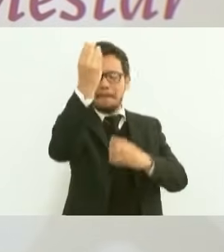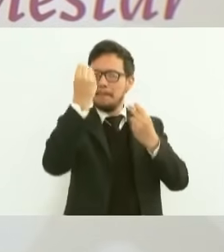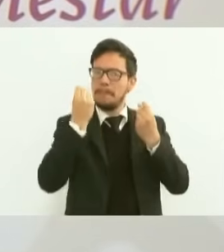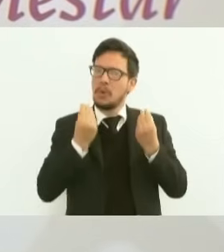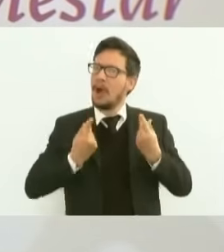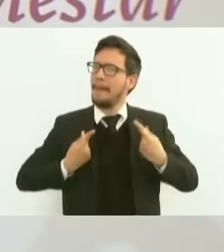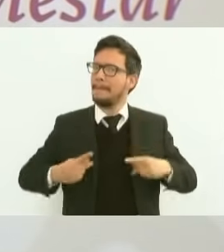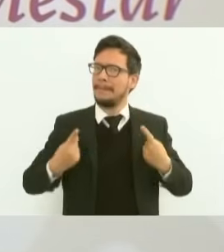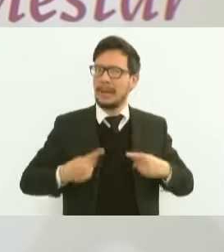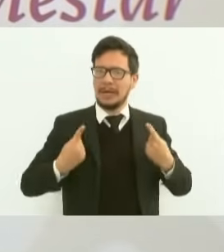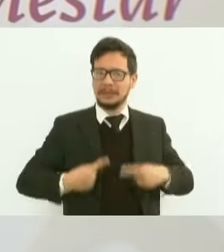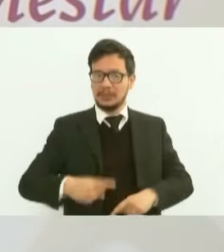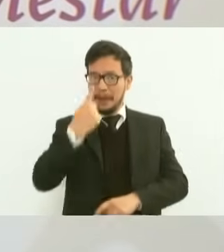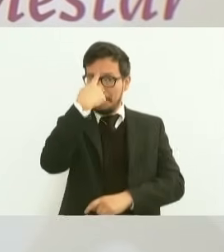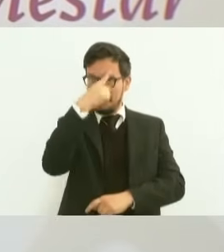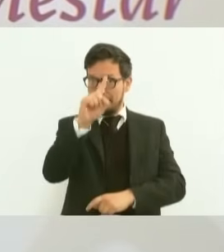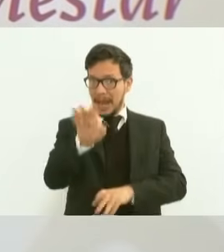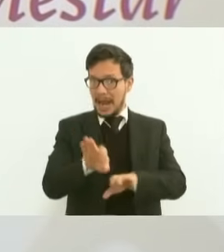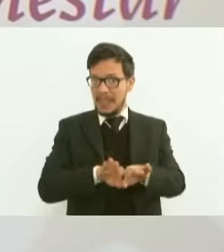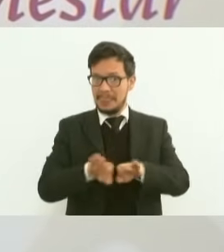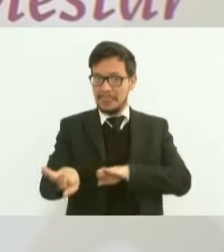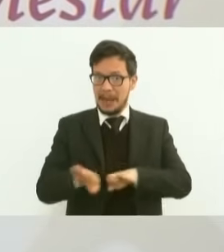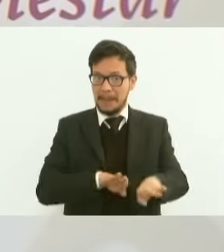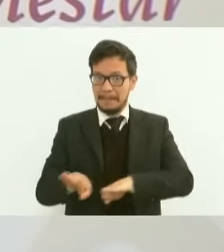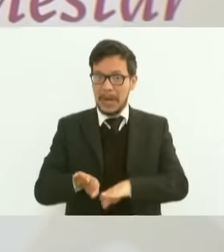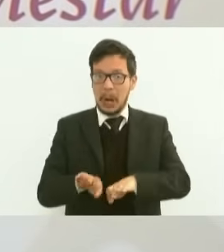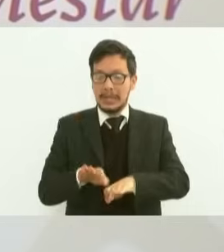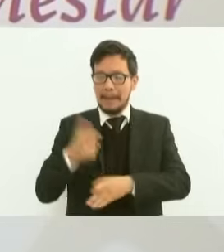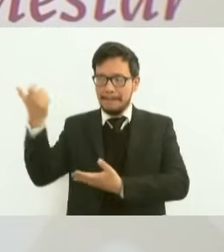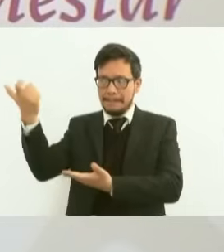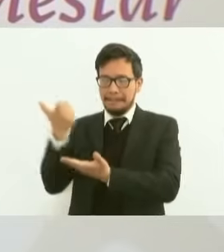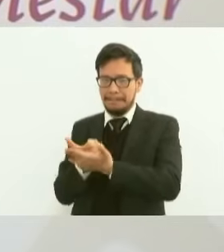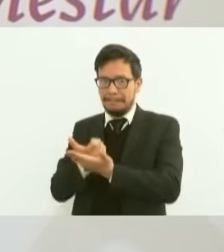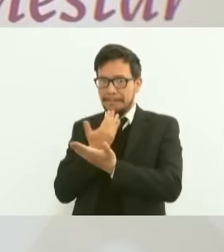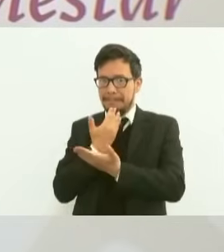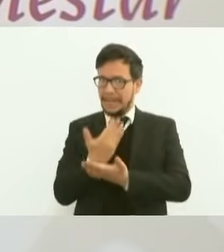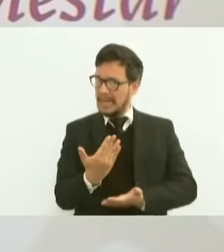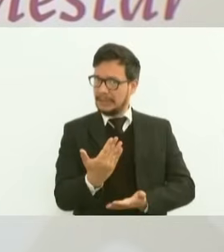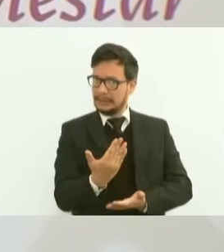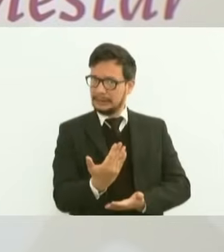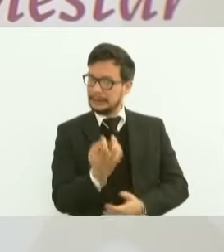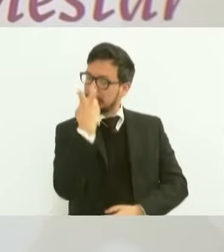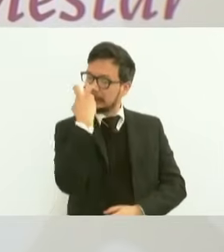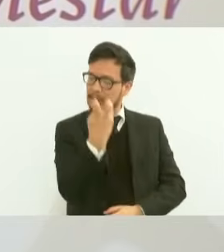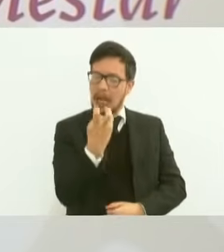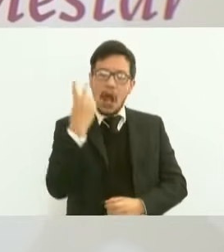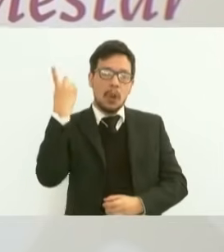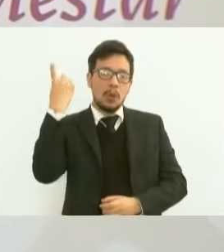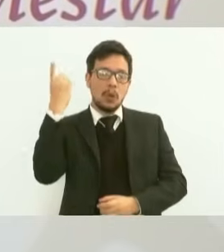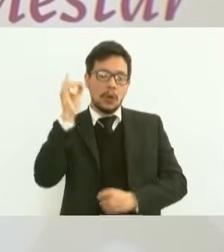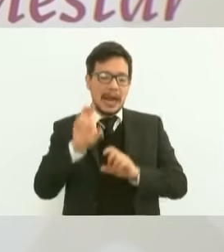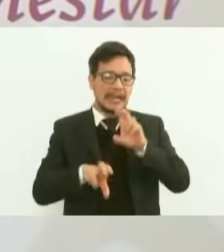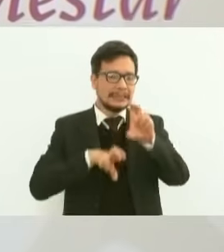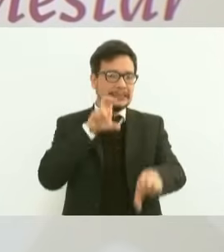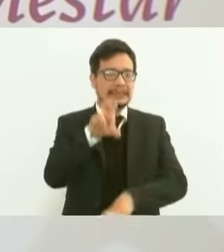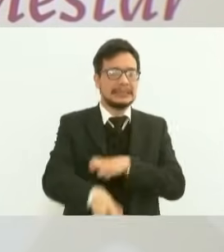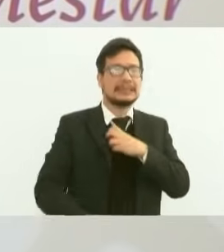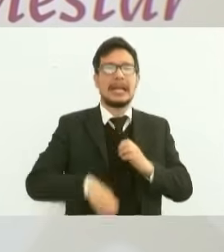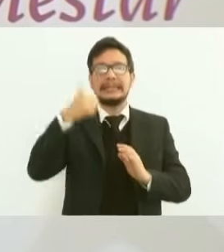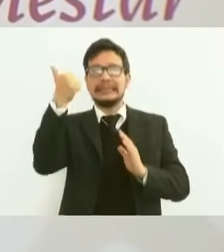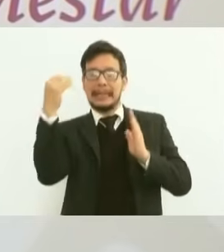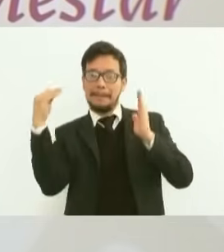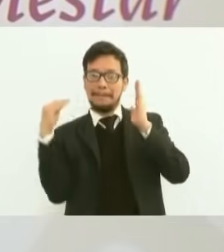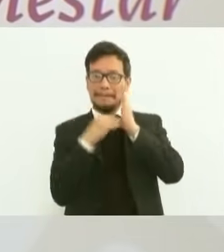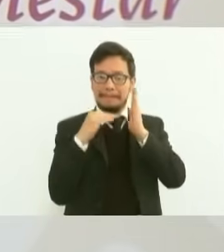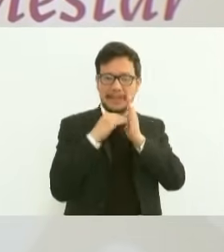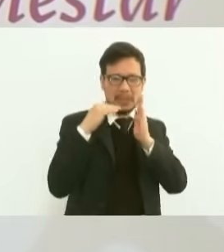trabajo y trabajo bien pagado aquí en Durango. Es una inversión de 6.800 millones